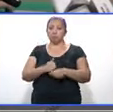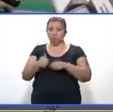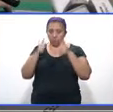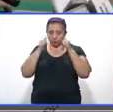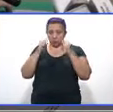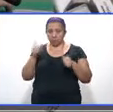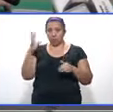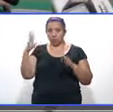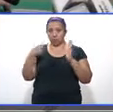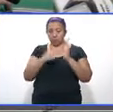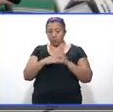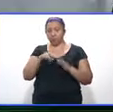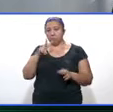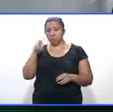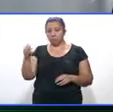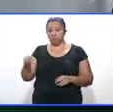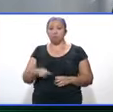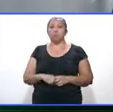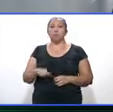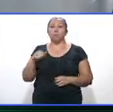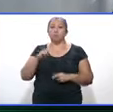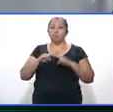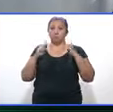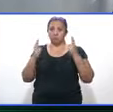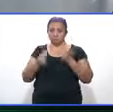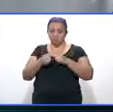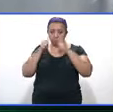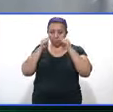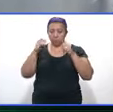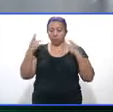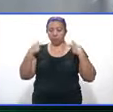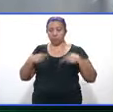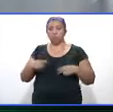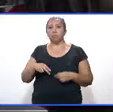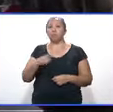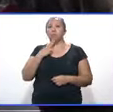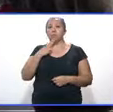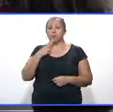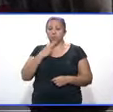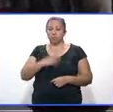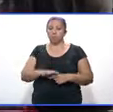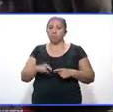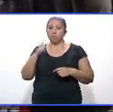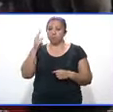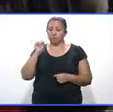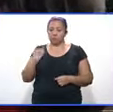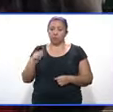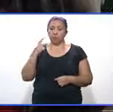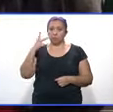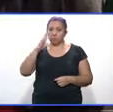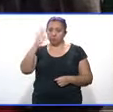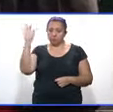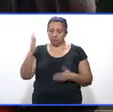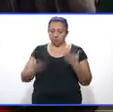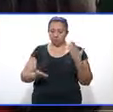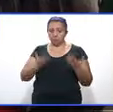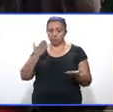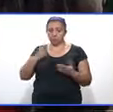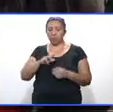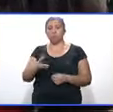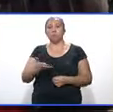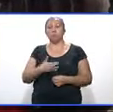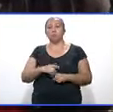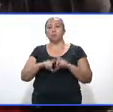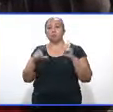atendieron 4.216 reclamaciones en la Unidad de Atención a Usuarios de Yucatán, que representó el 1.8% en comparación con las recibidas